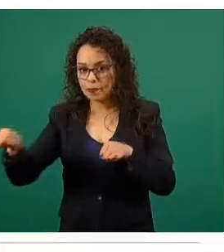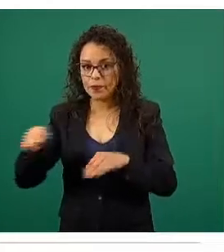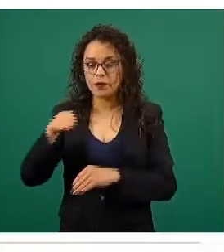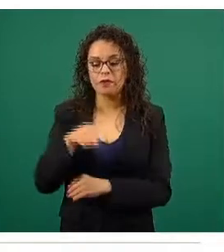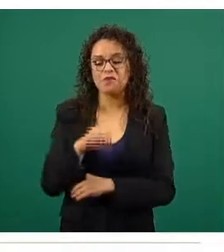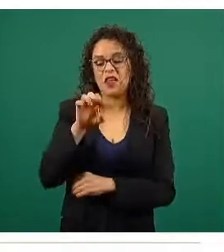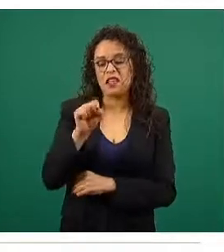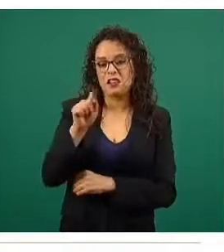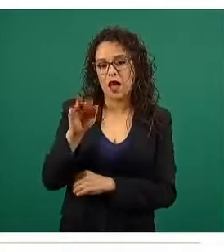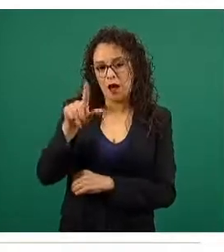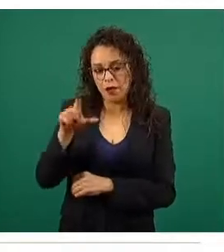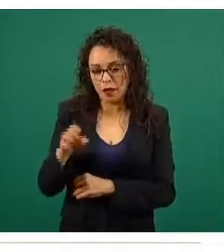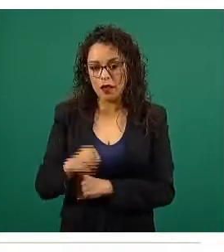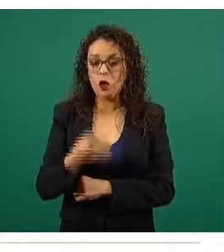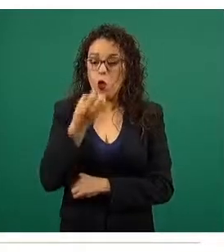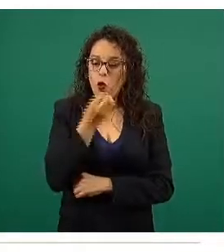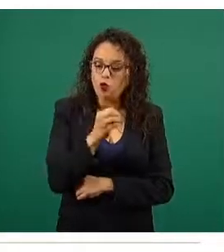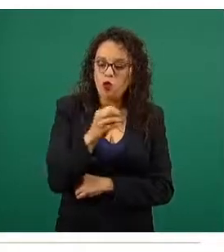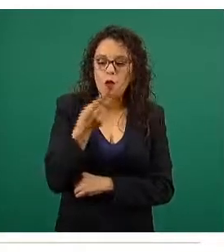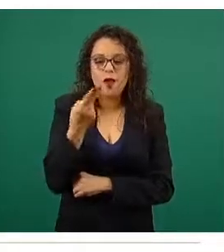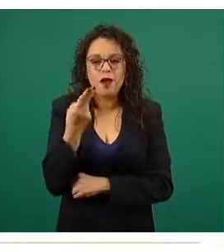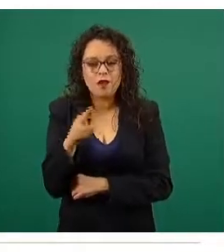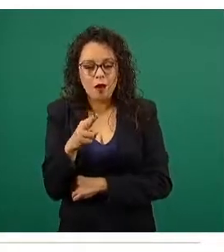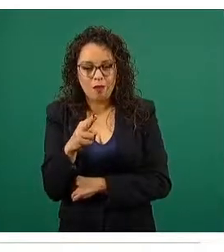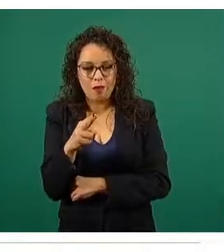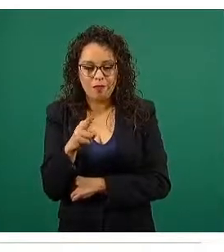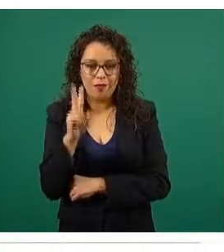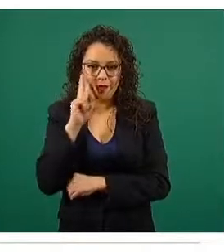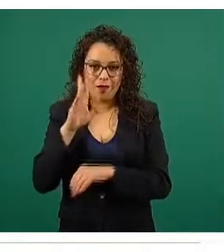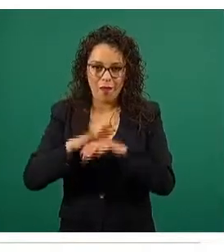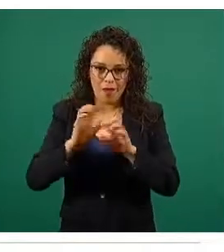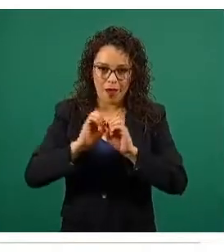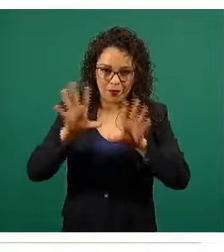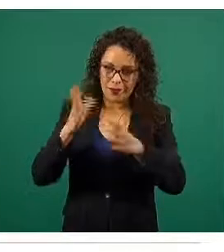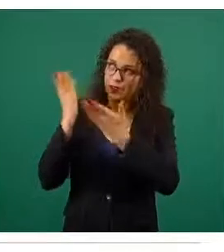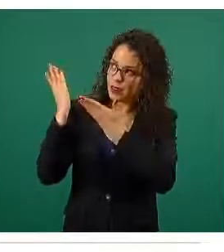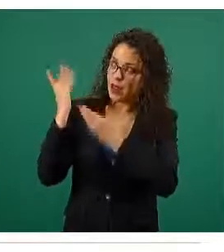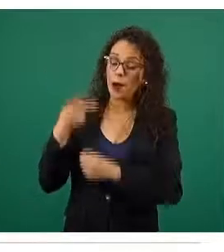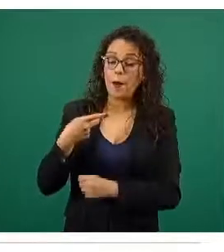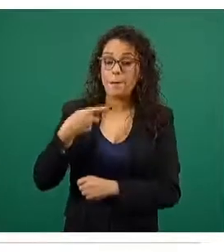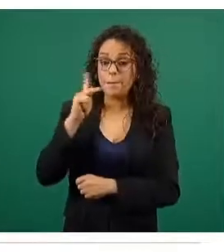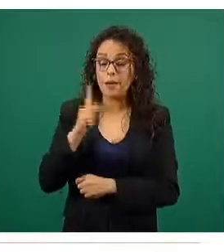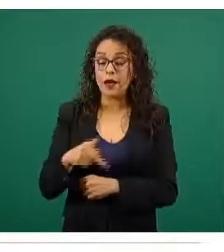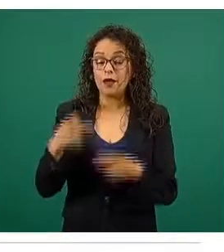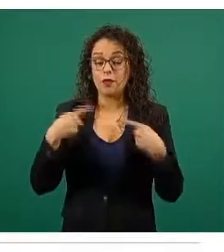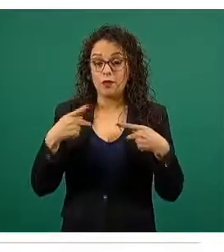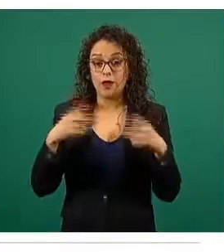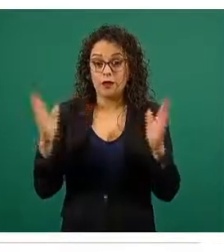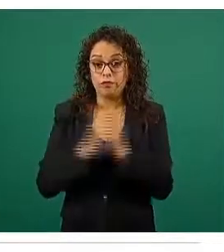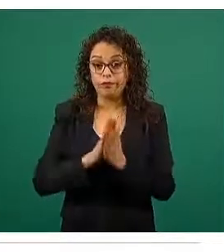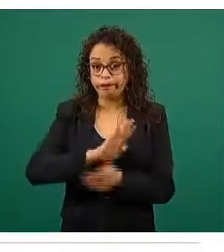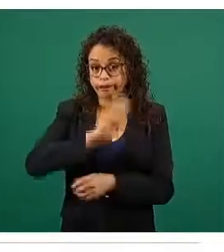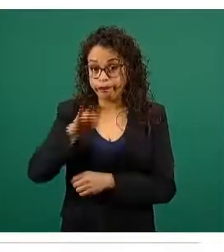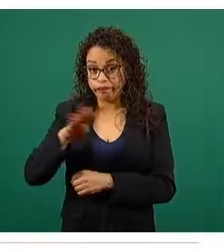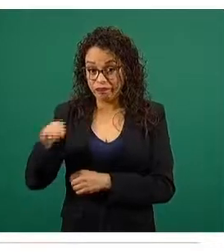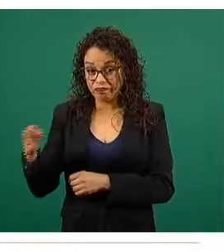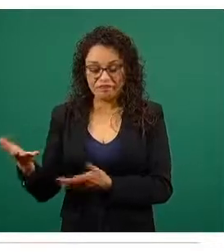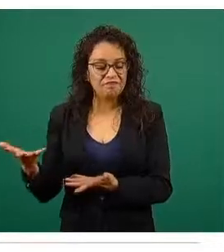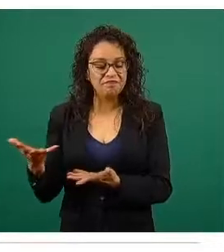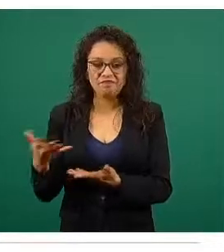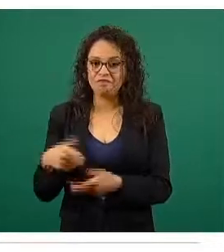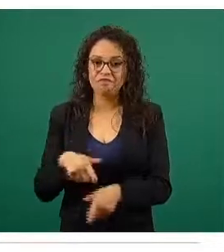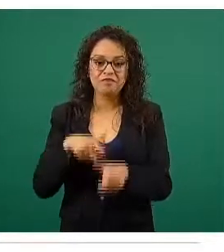durante octubre y sobre todo noviembre. Todavía las defunciones no han tenido un cambio sostenido